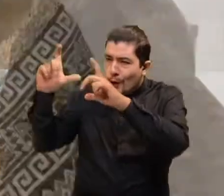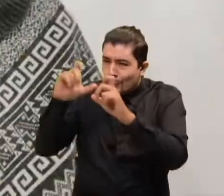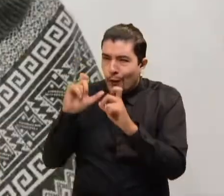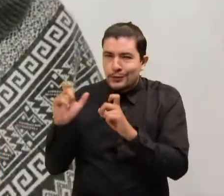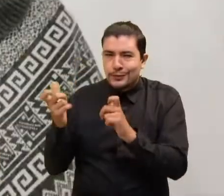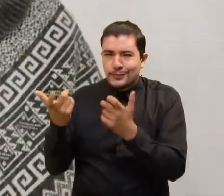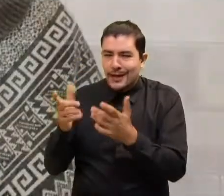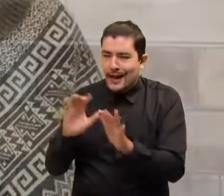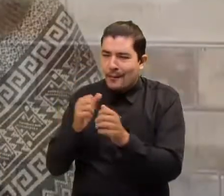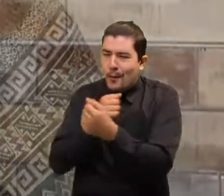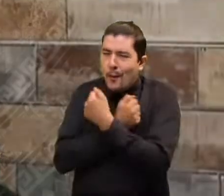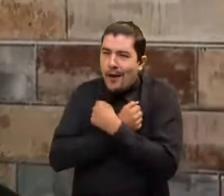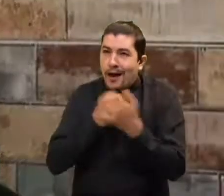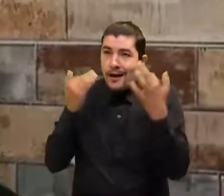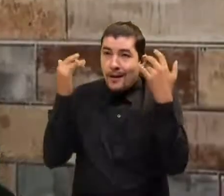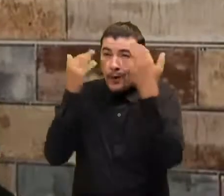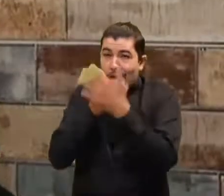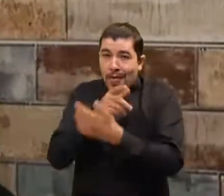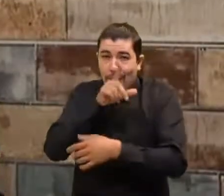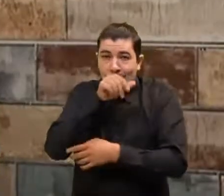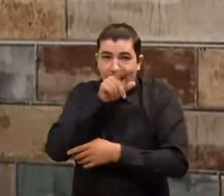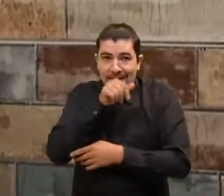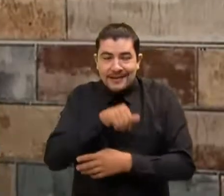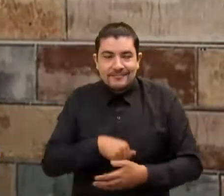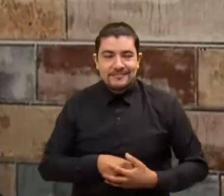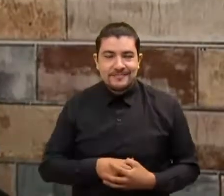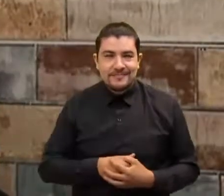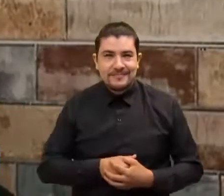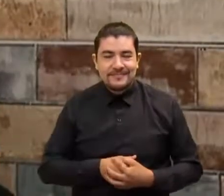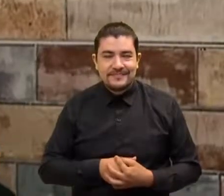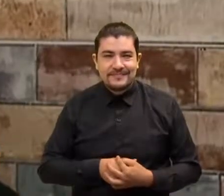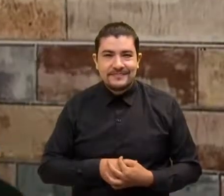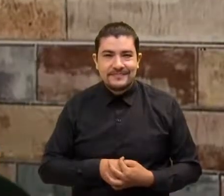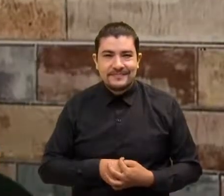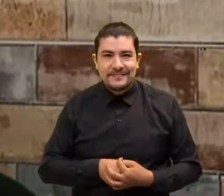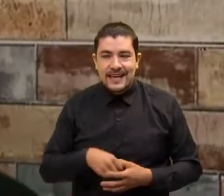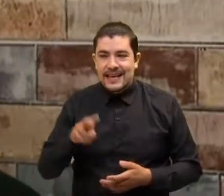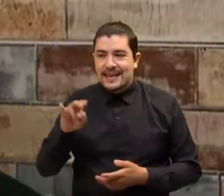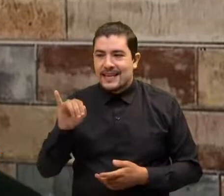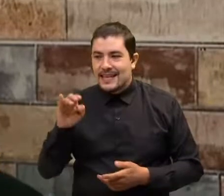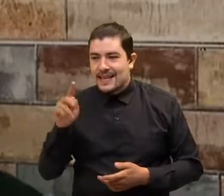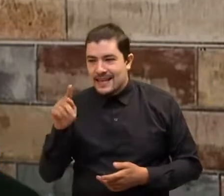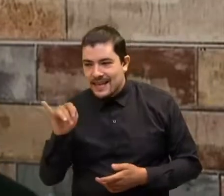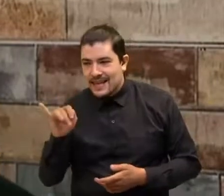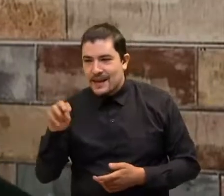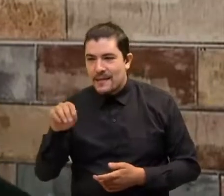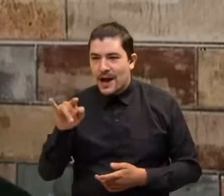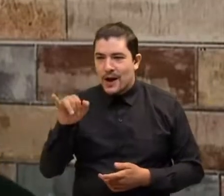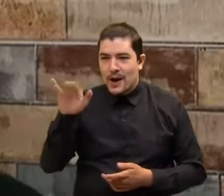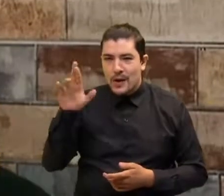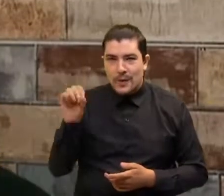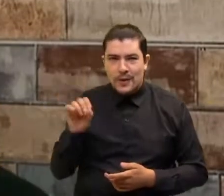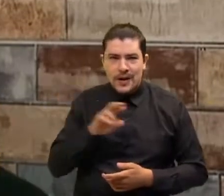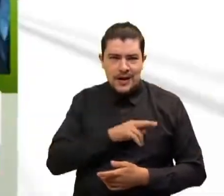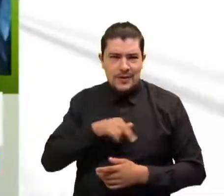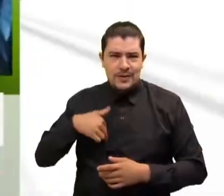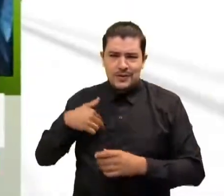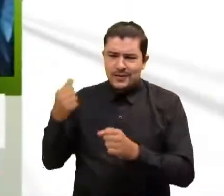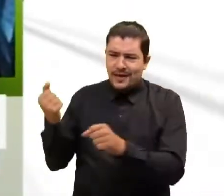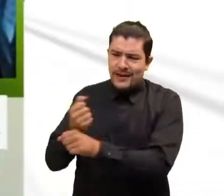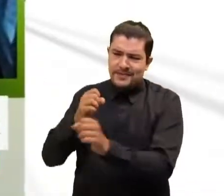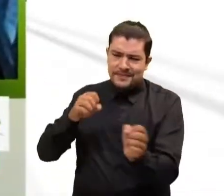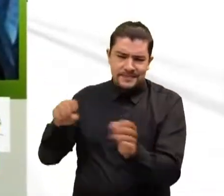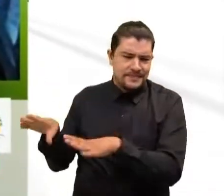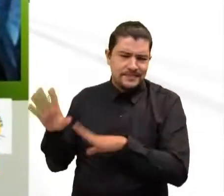de la fotografía, Nicky y Mauro. Que hemos decidido pues lanzarnos a volar, renunciamos a todo. Para